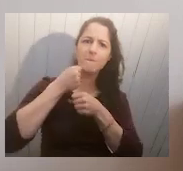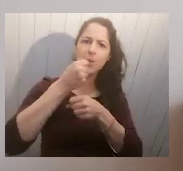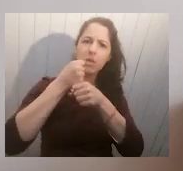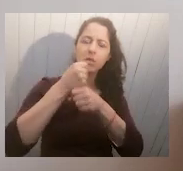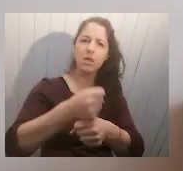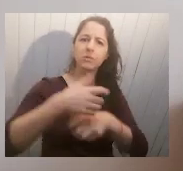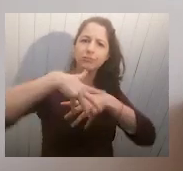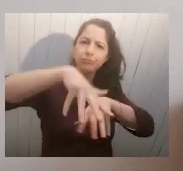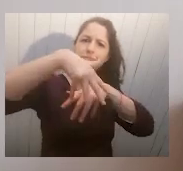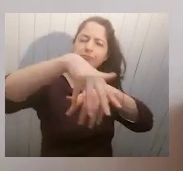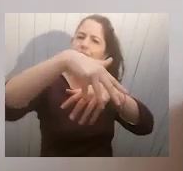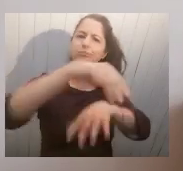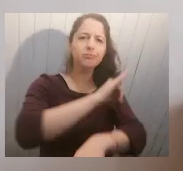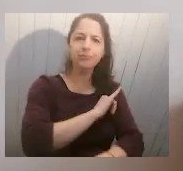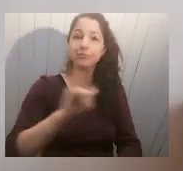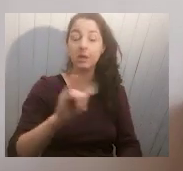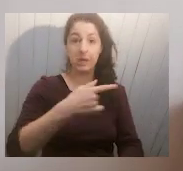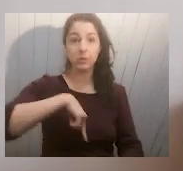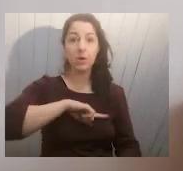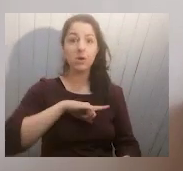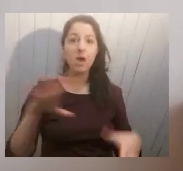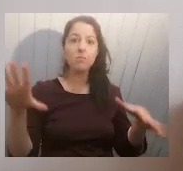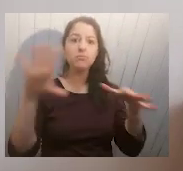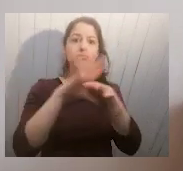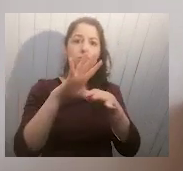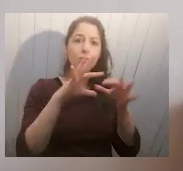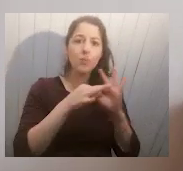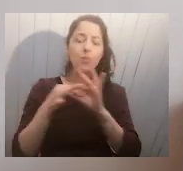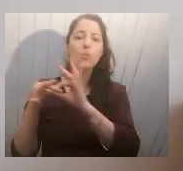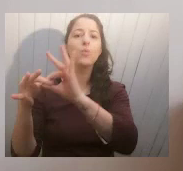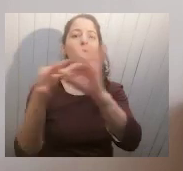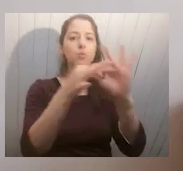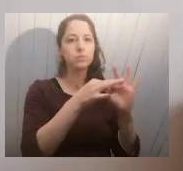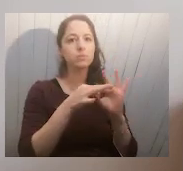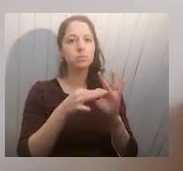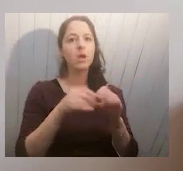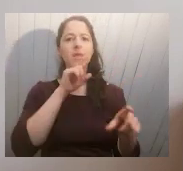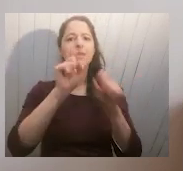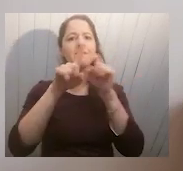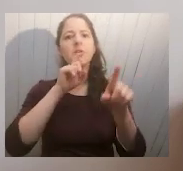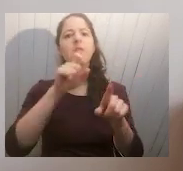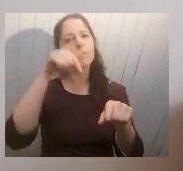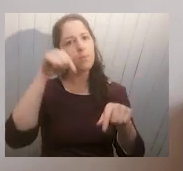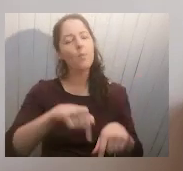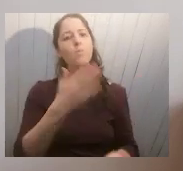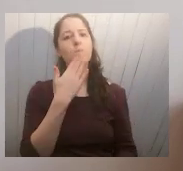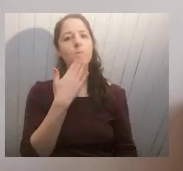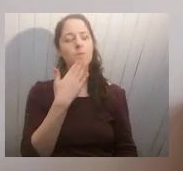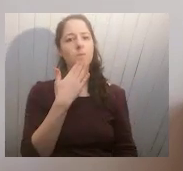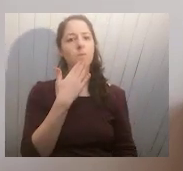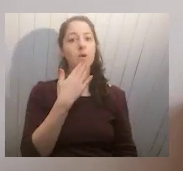También lo defendimos durante la revuelta, en cada protesta y en cada intervención. Y juntas